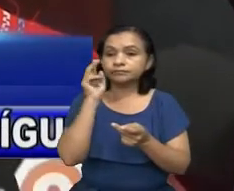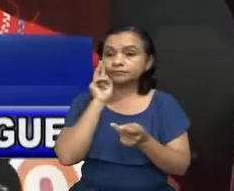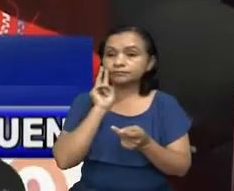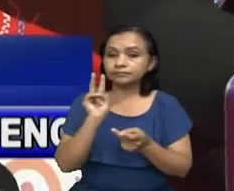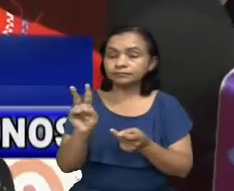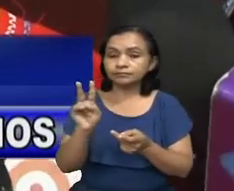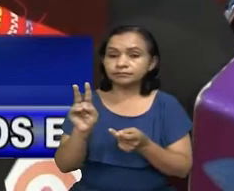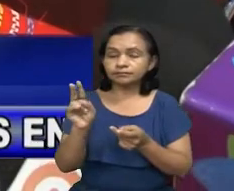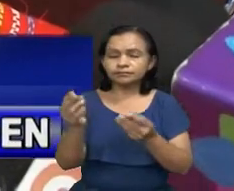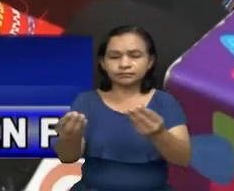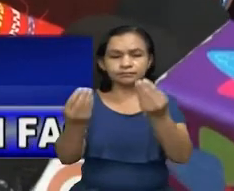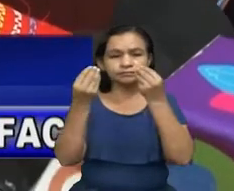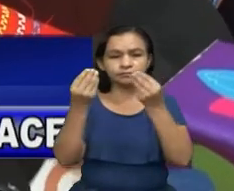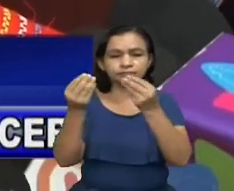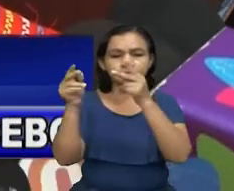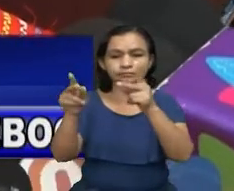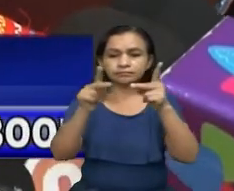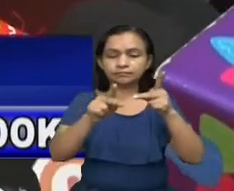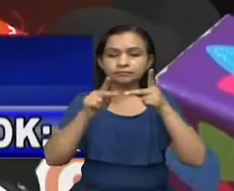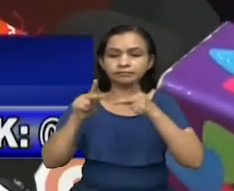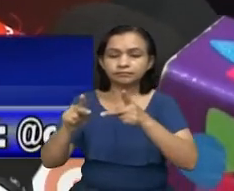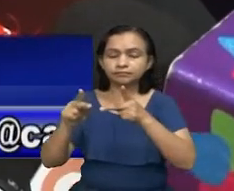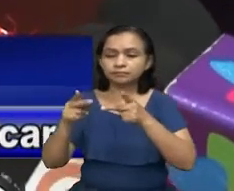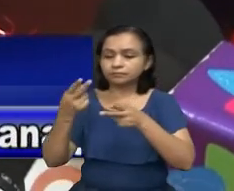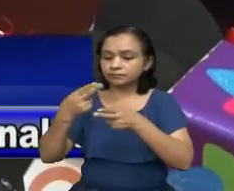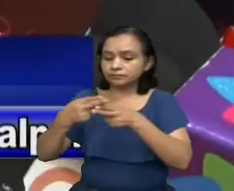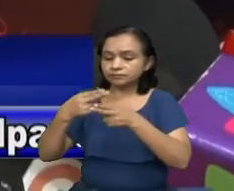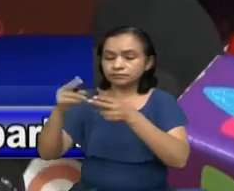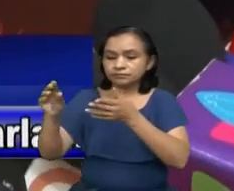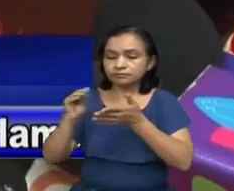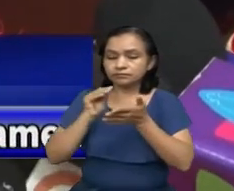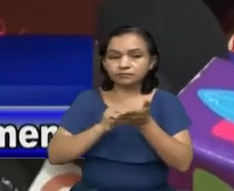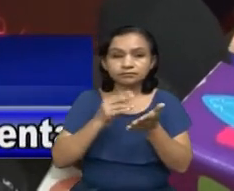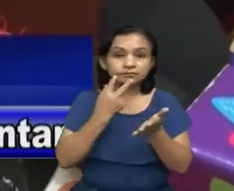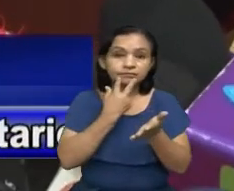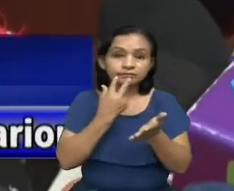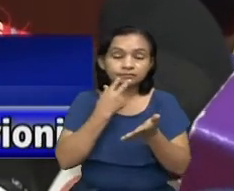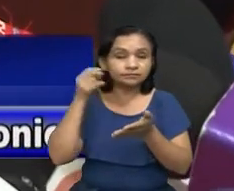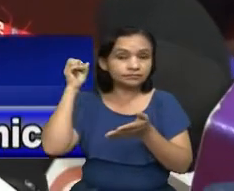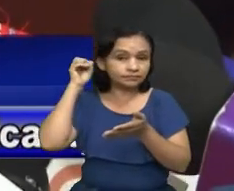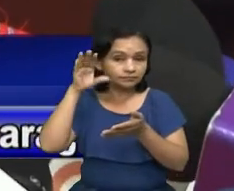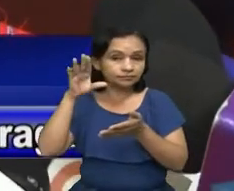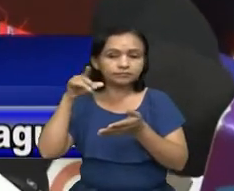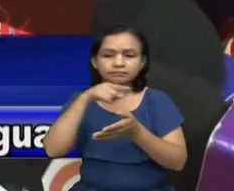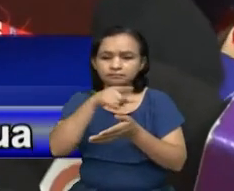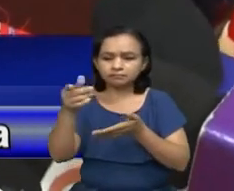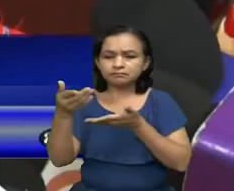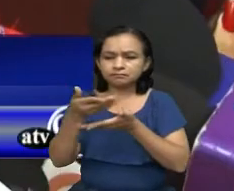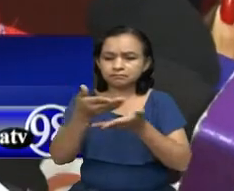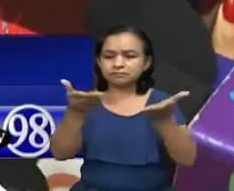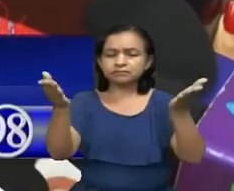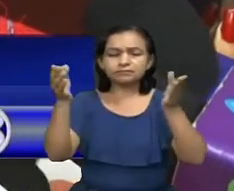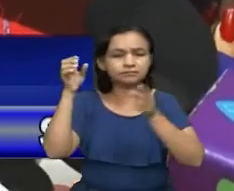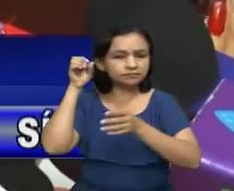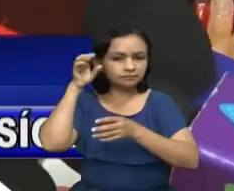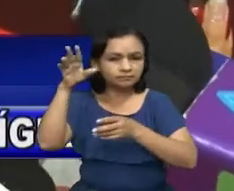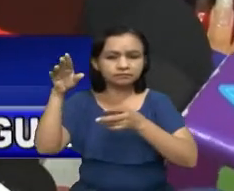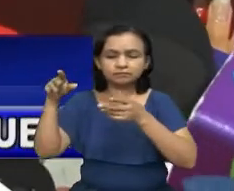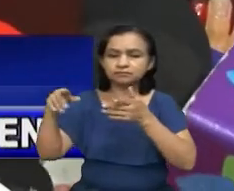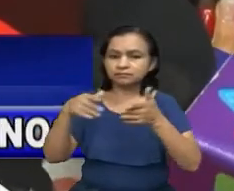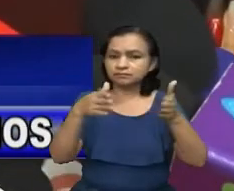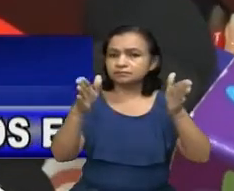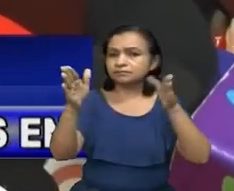hay una cantidad también de empresas que no están registradas en el INTUR y que están ofreciendo un servicio, ¿verdad? Esa es una